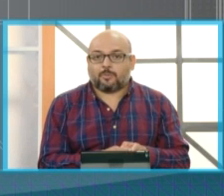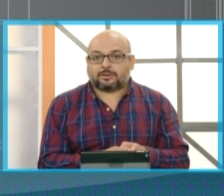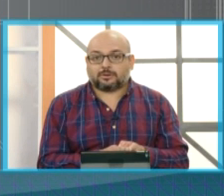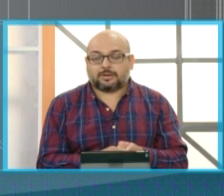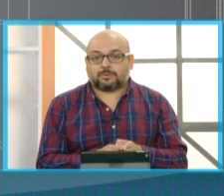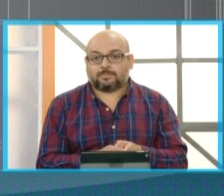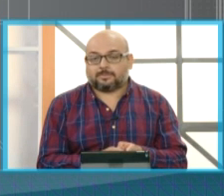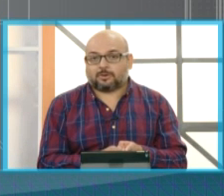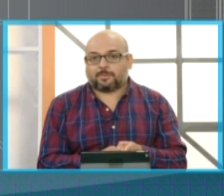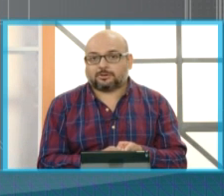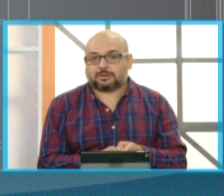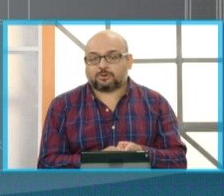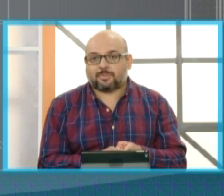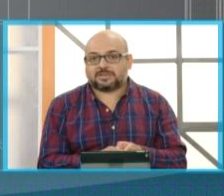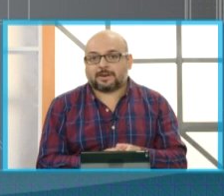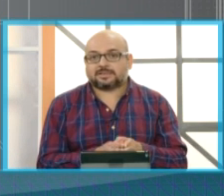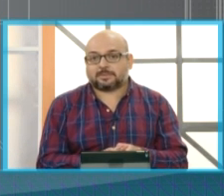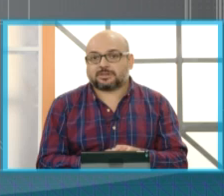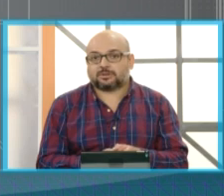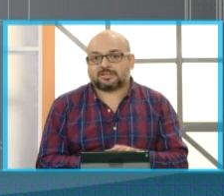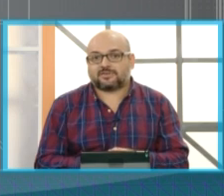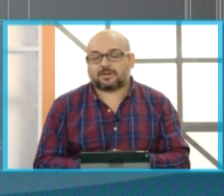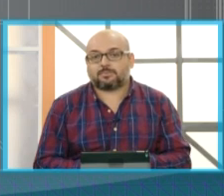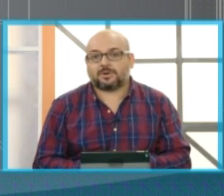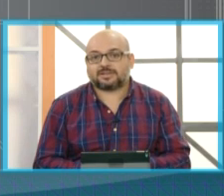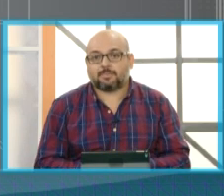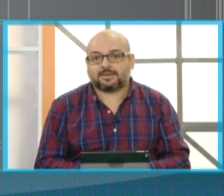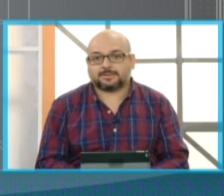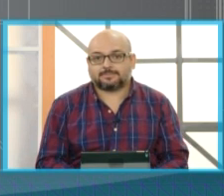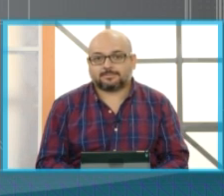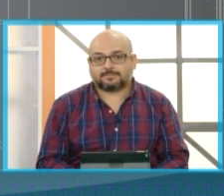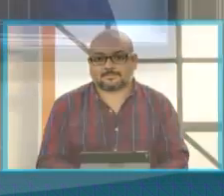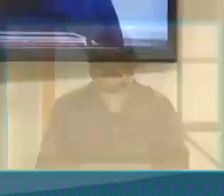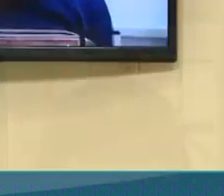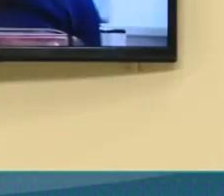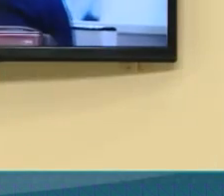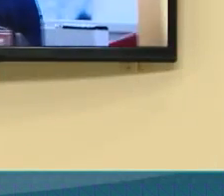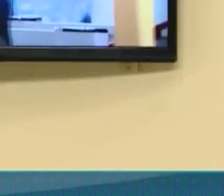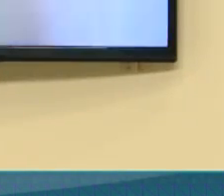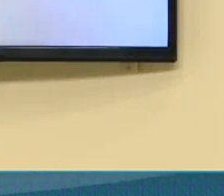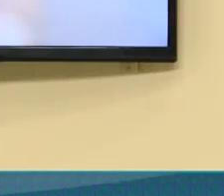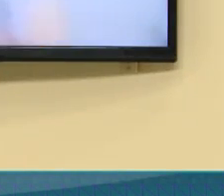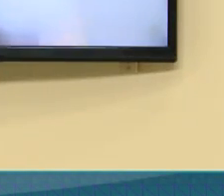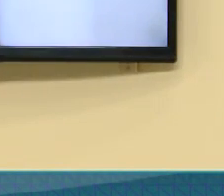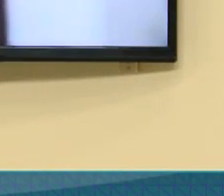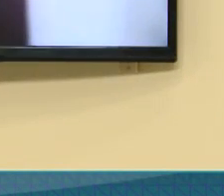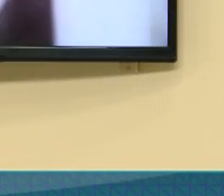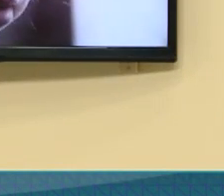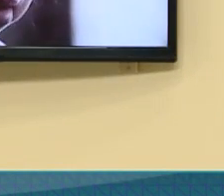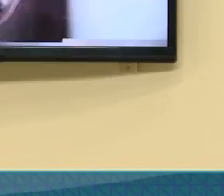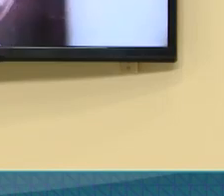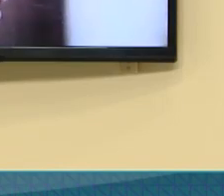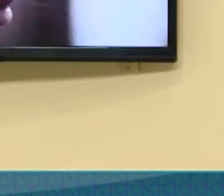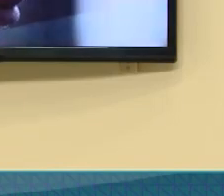claro, ocupando los títulos principales y también dando las cifras de pobreza en el país. Bien, enseguida me cuenta, como ya nos adelantaba